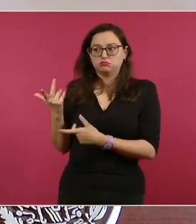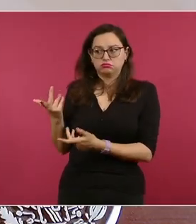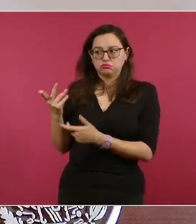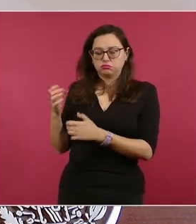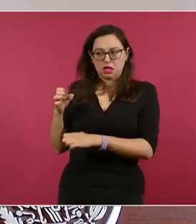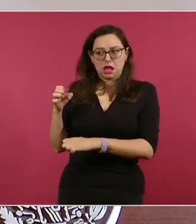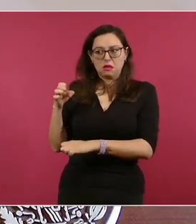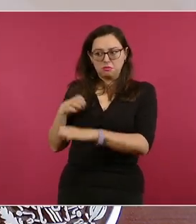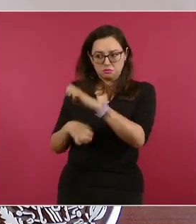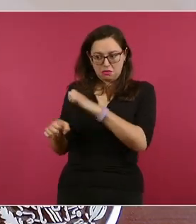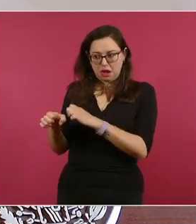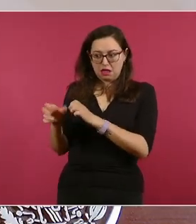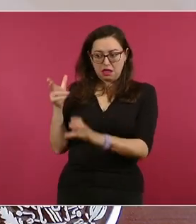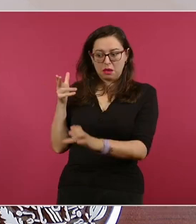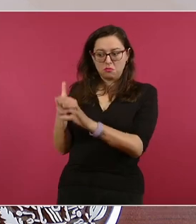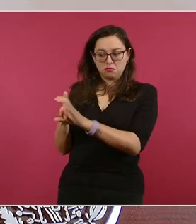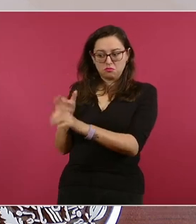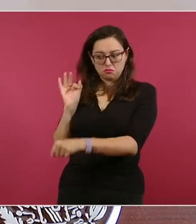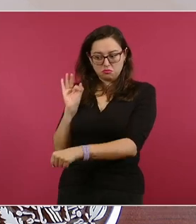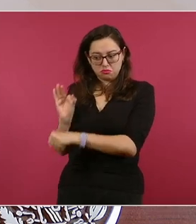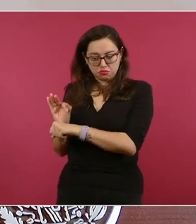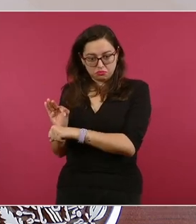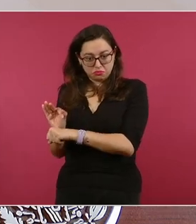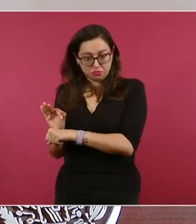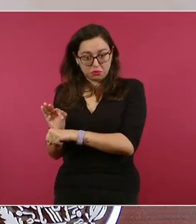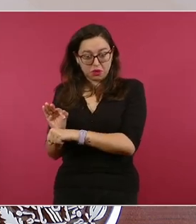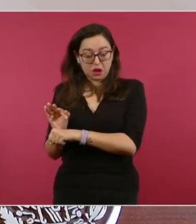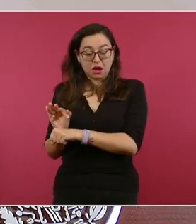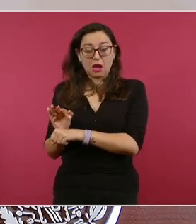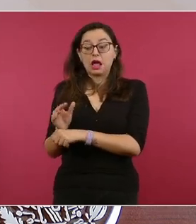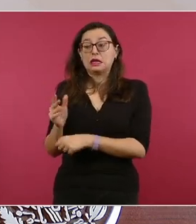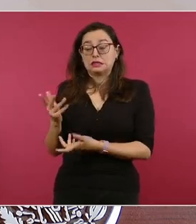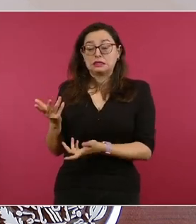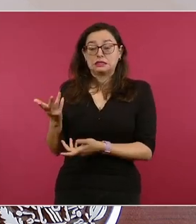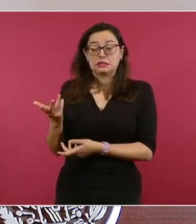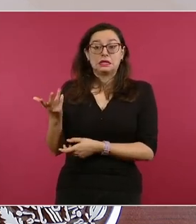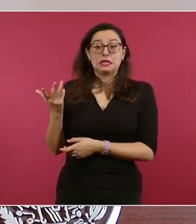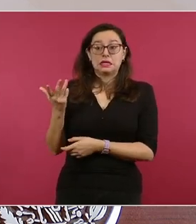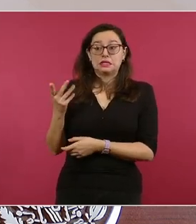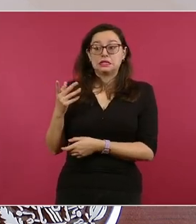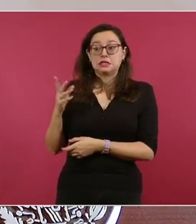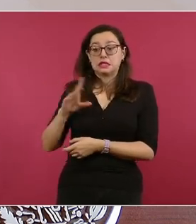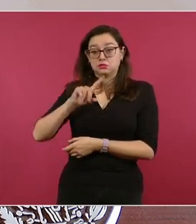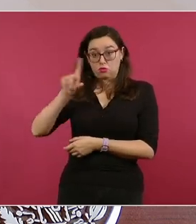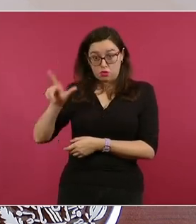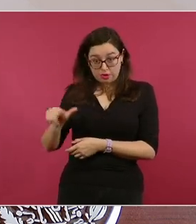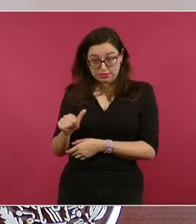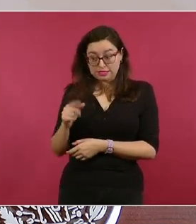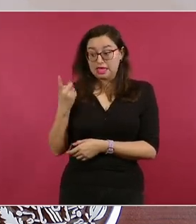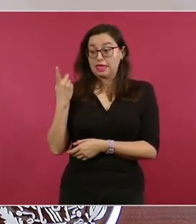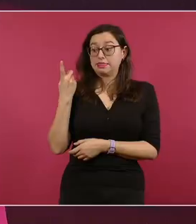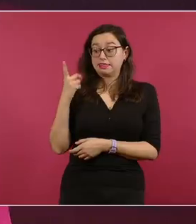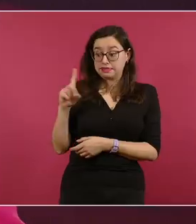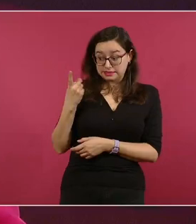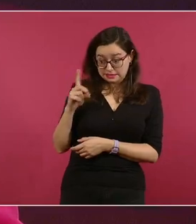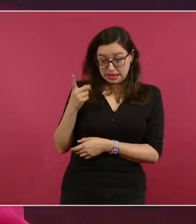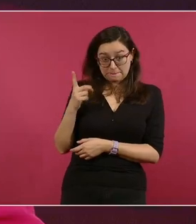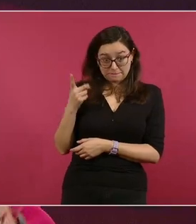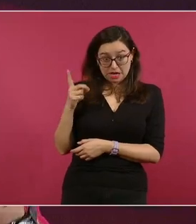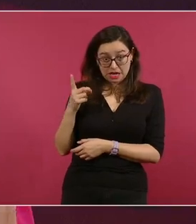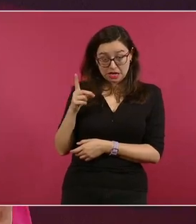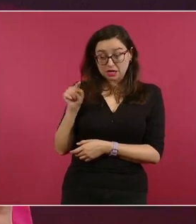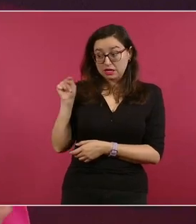a venirse a la embajada nuestra, a partir de diciembre él solicita el asilo formalmente y ahí nosotros nos ponemos a